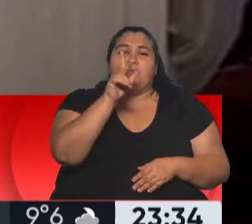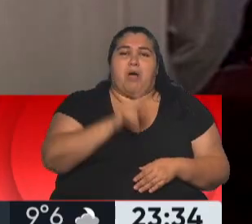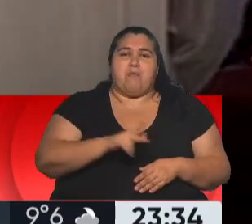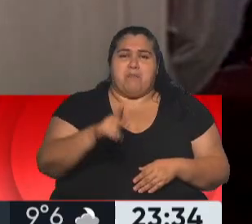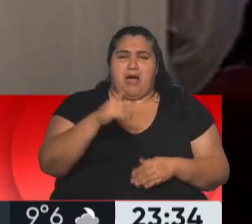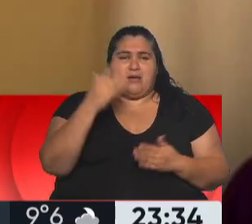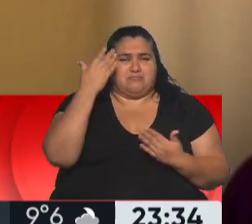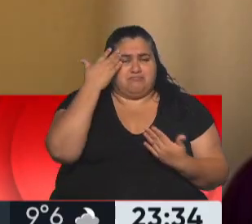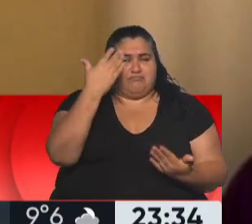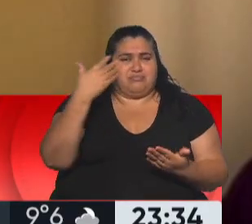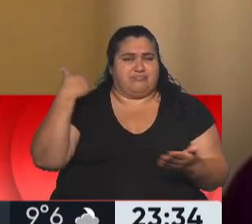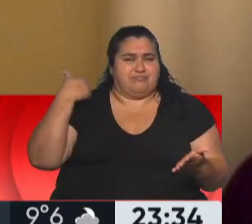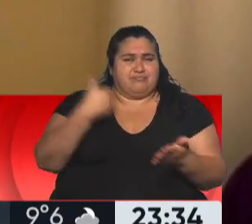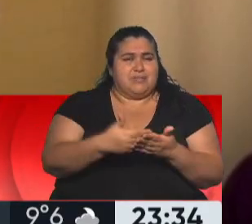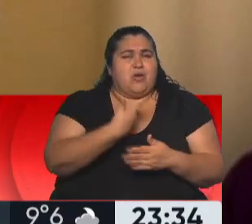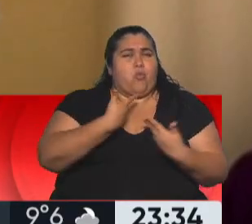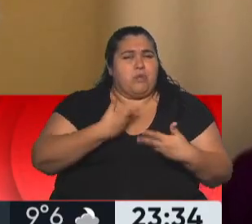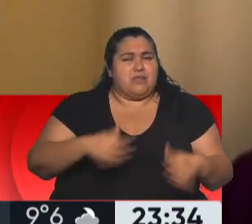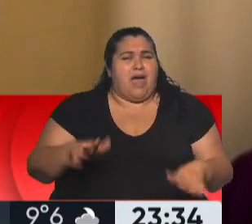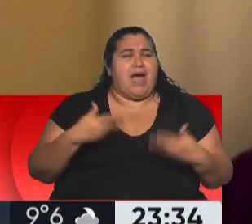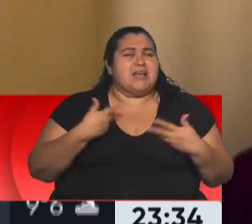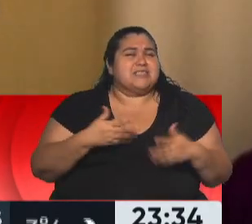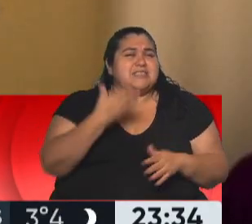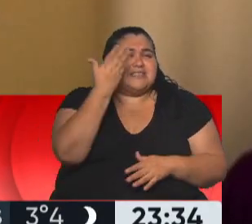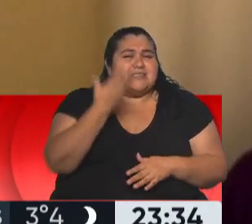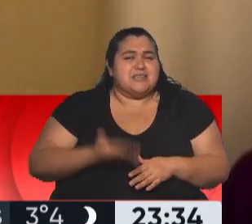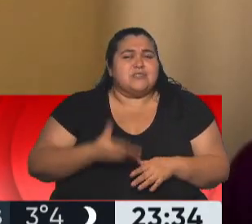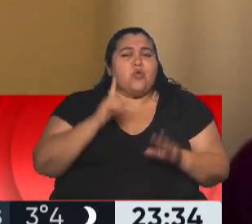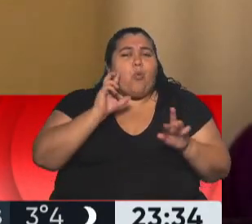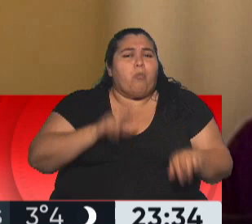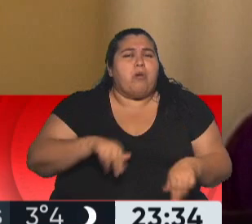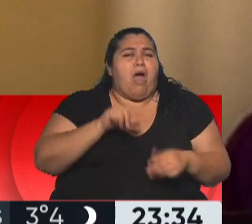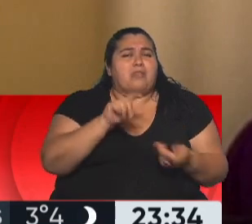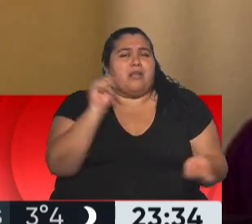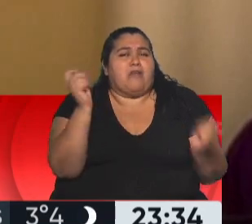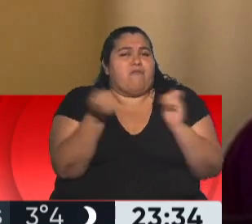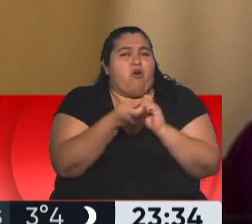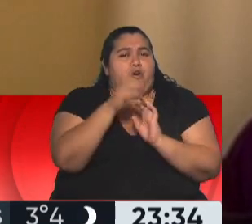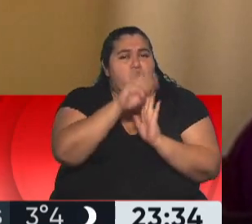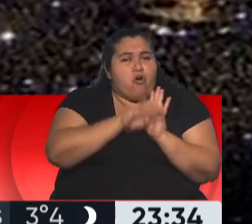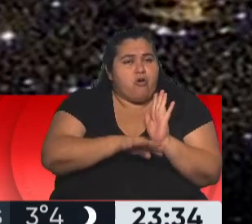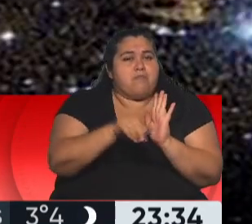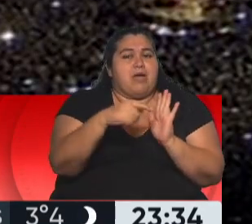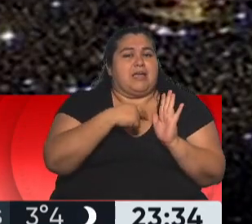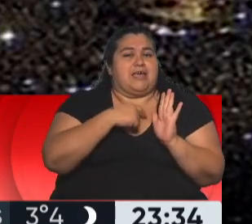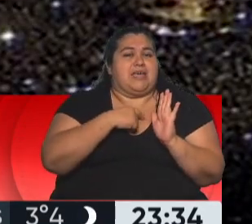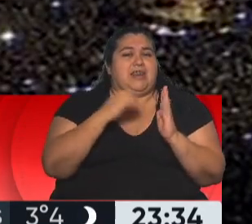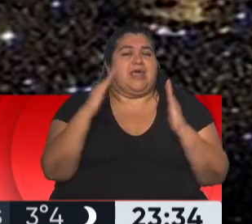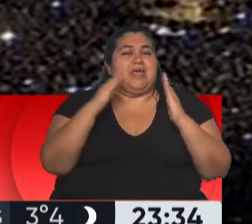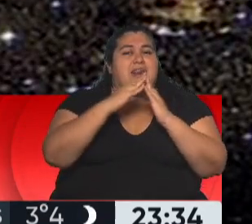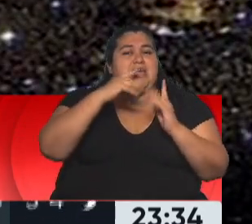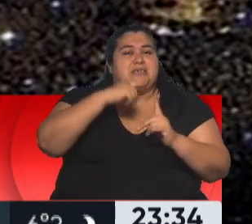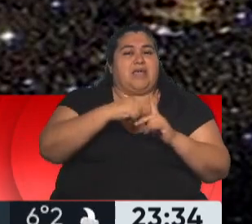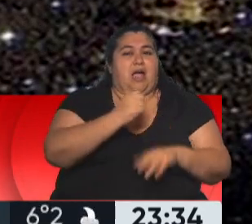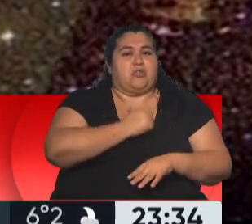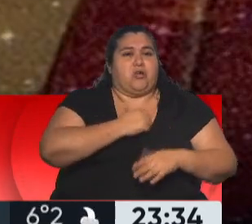historia, por su humildad, su sencillez y además por llevar adelante un plan reformista para abrir la Iglesia Católica como nunca